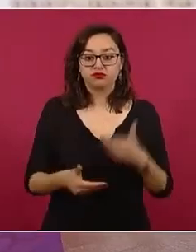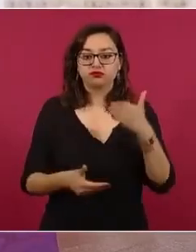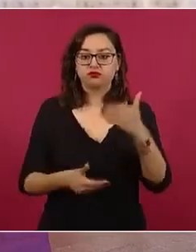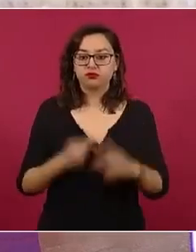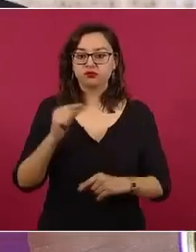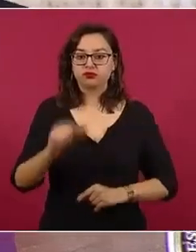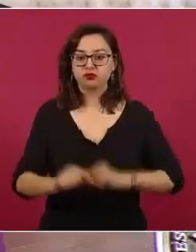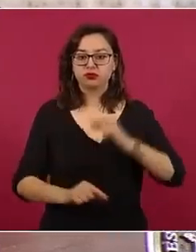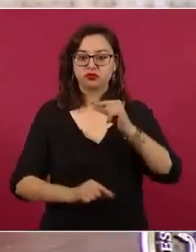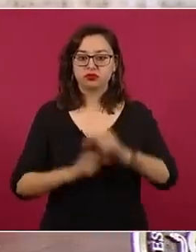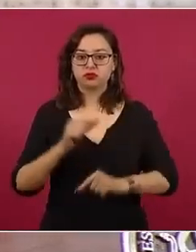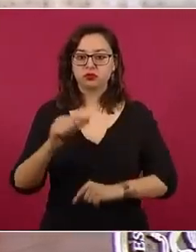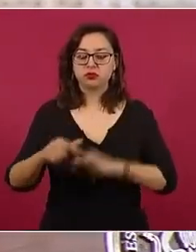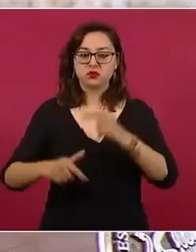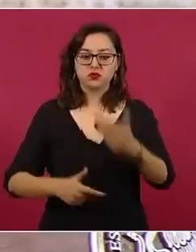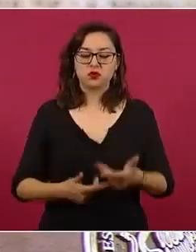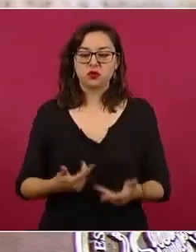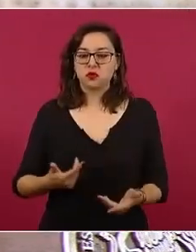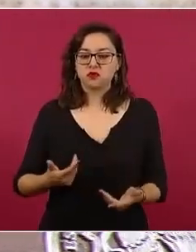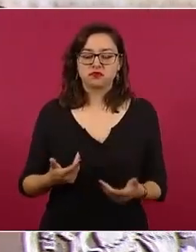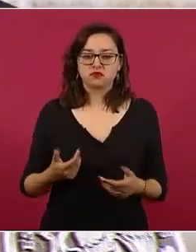charrificando.